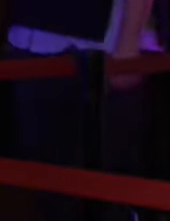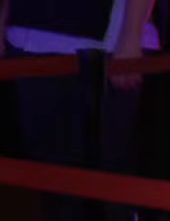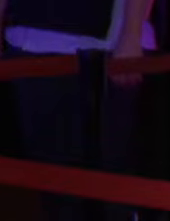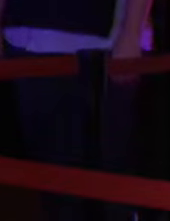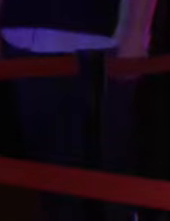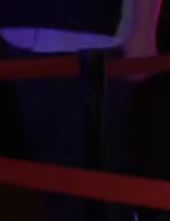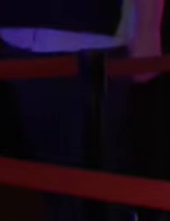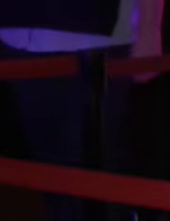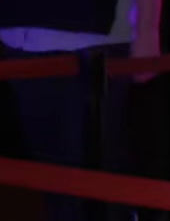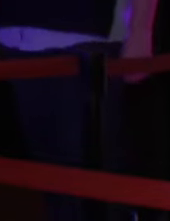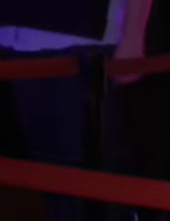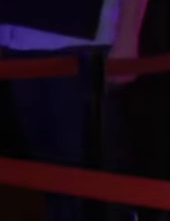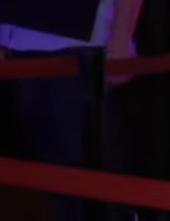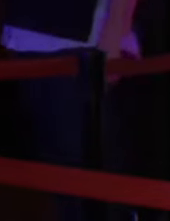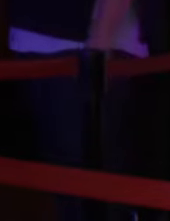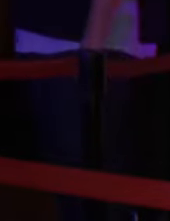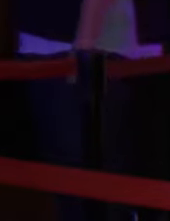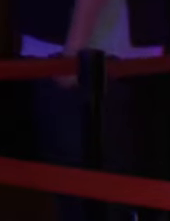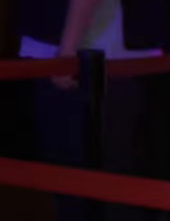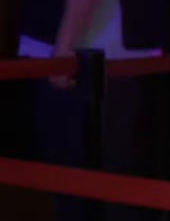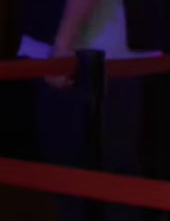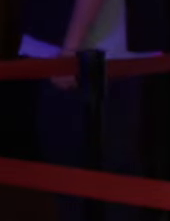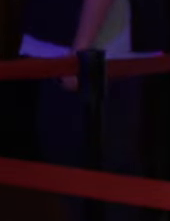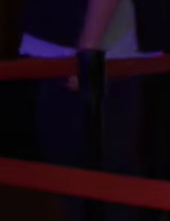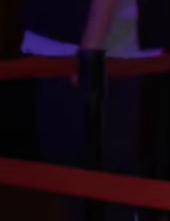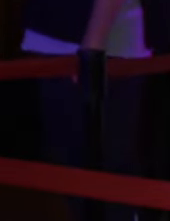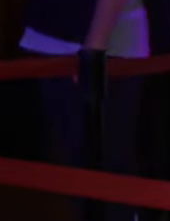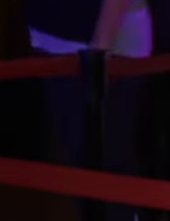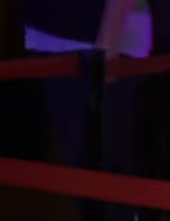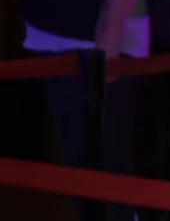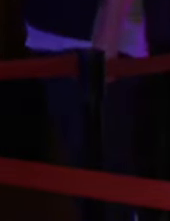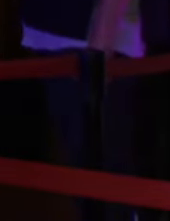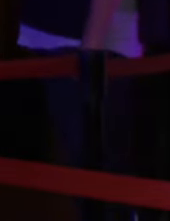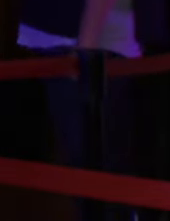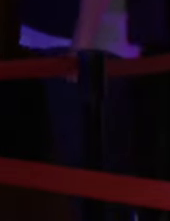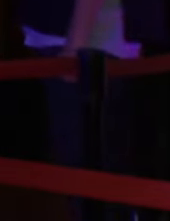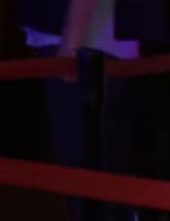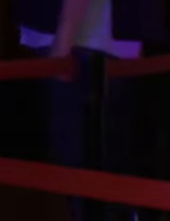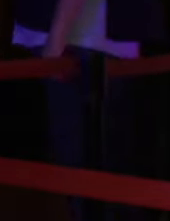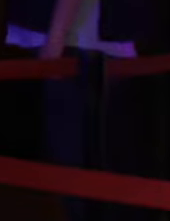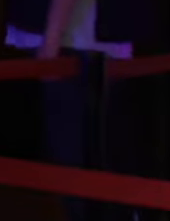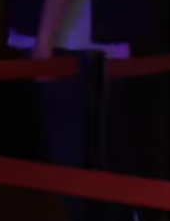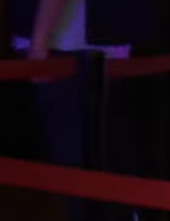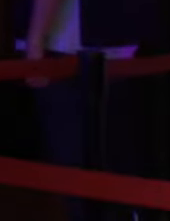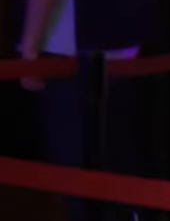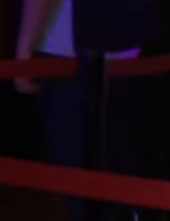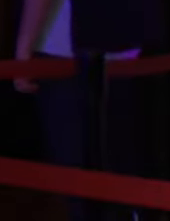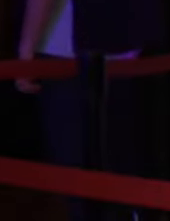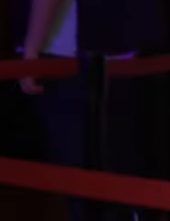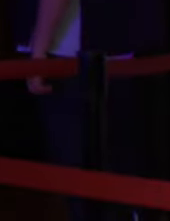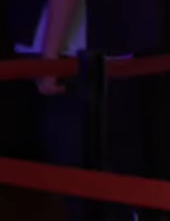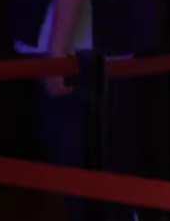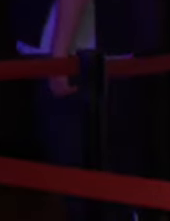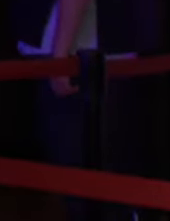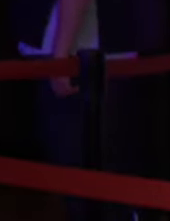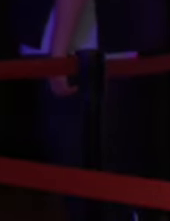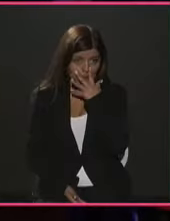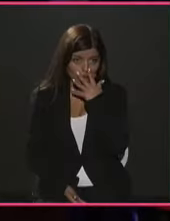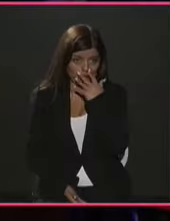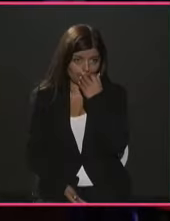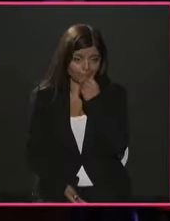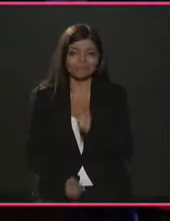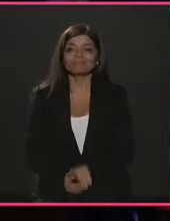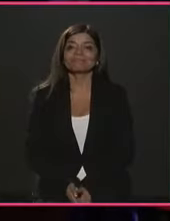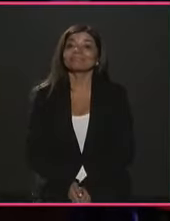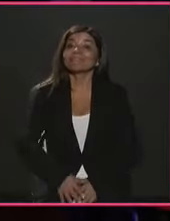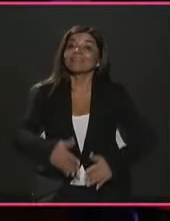entonces creo que es super importante estar conociendo eh la situación de cómo está avanzando la tecnología y hacerse parte para seguir desarrollándose en